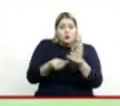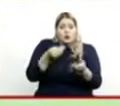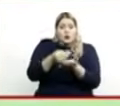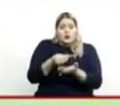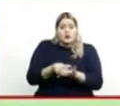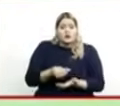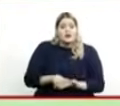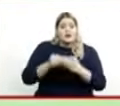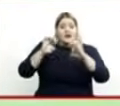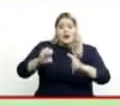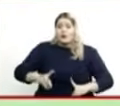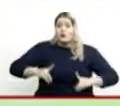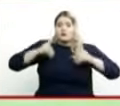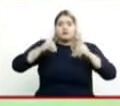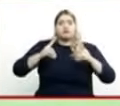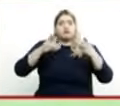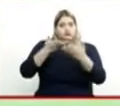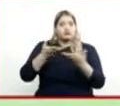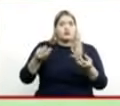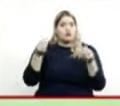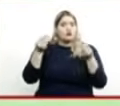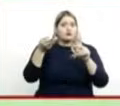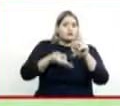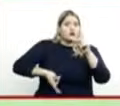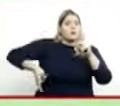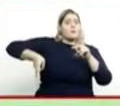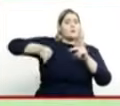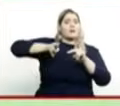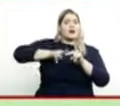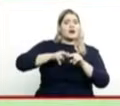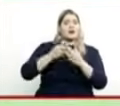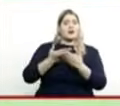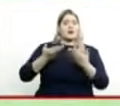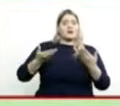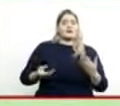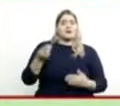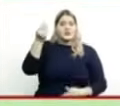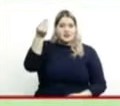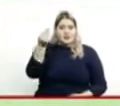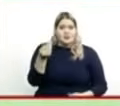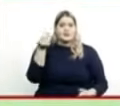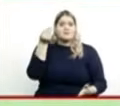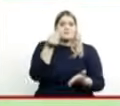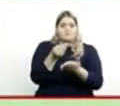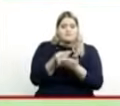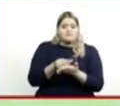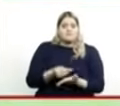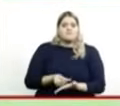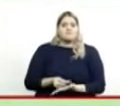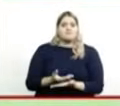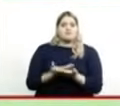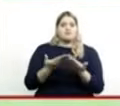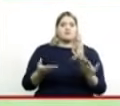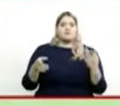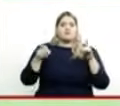de recursos de la historia de Honduras y fondos eficientemente ejecutados por el Fondo Hondureño de Inversión